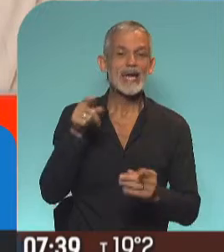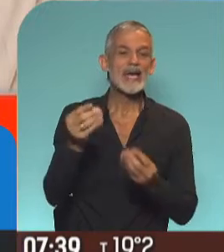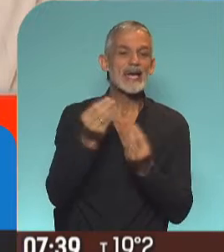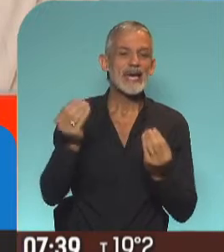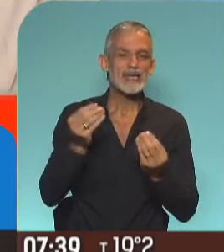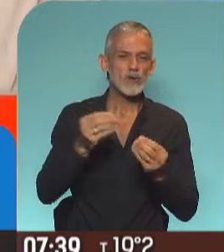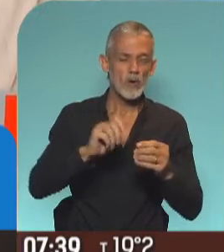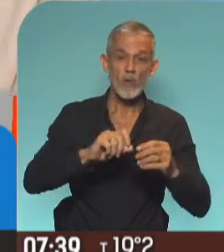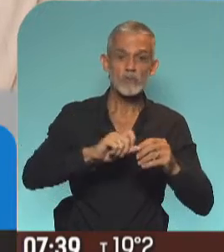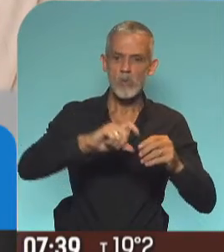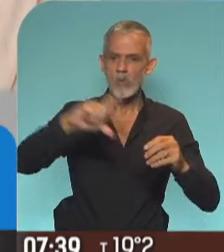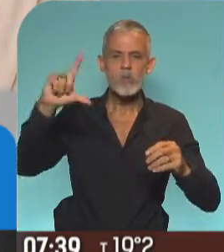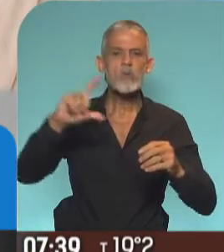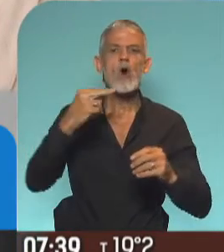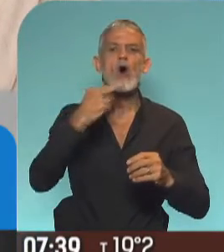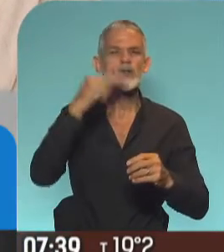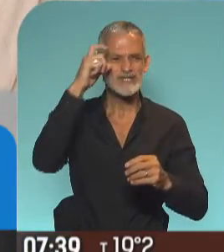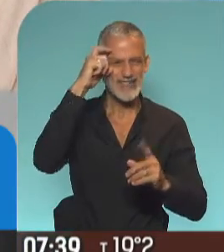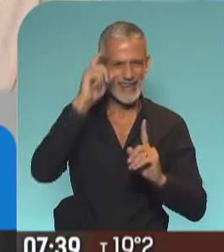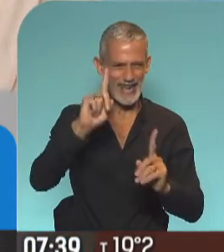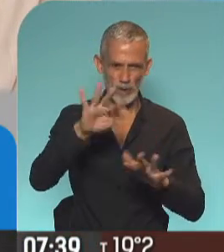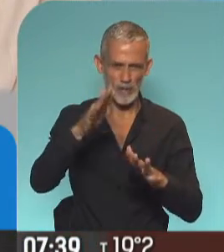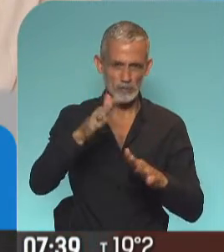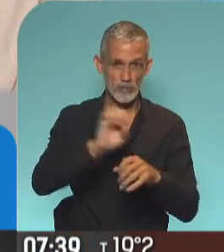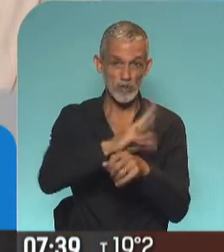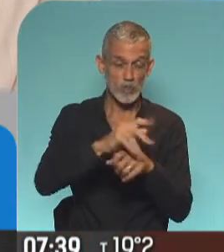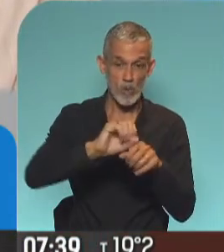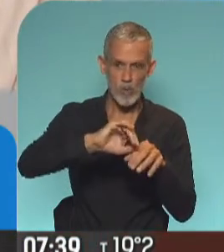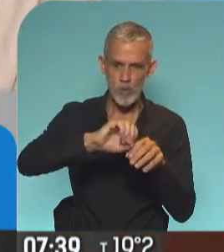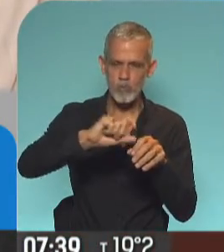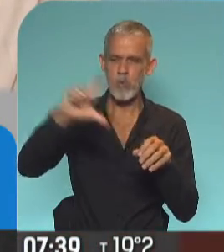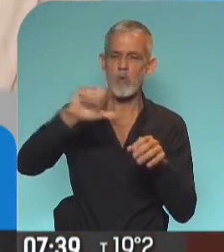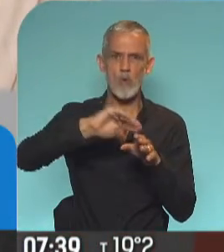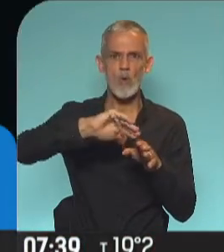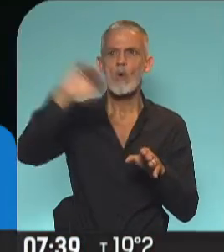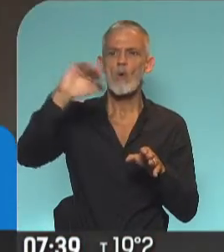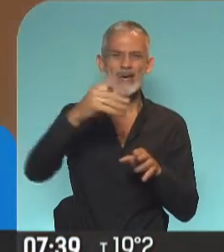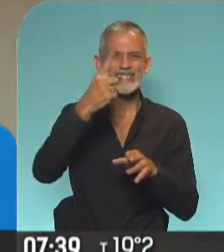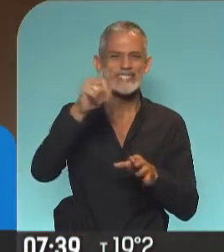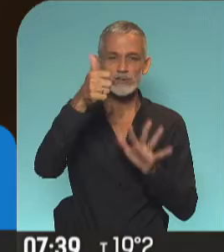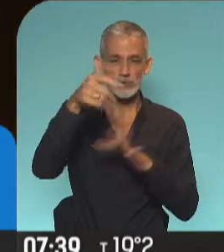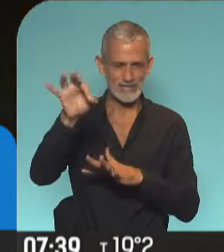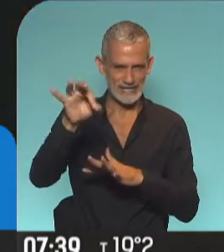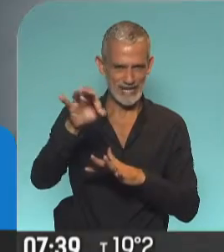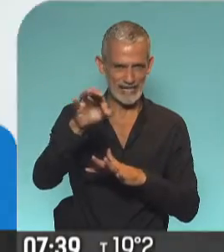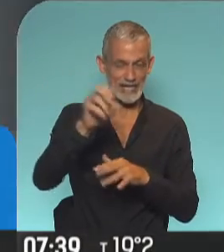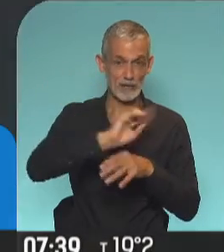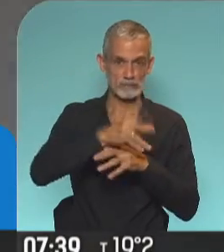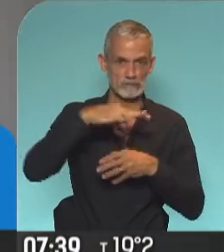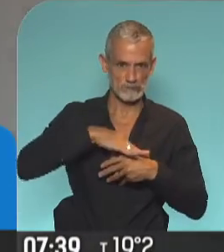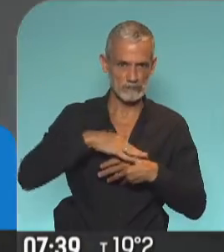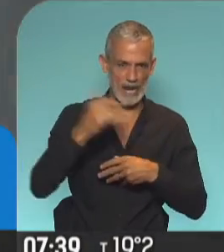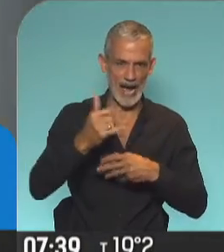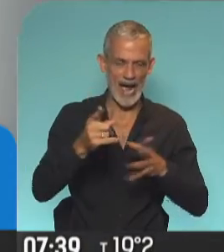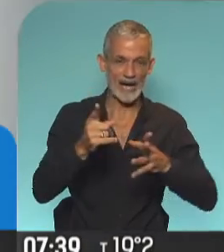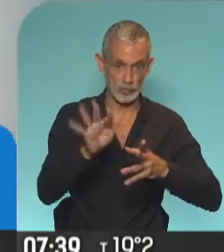se da el 10 y el 11 de enero. Ahí tienen un pico de contagio con 160 casos de COVID y